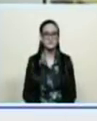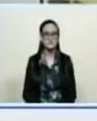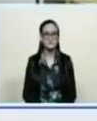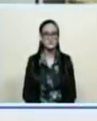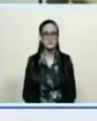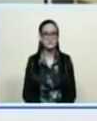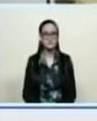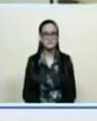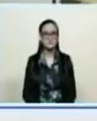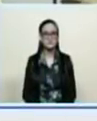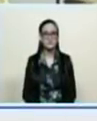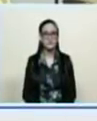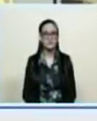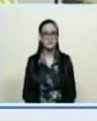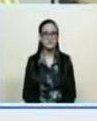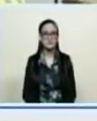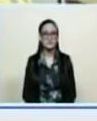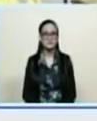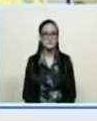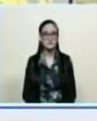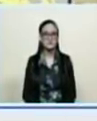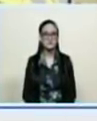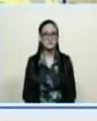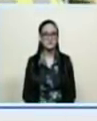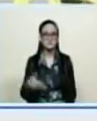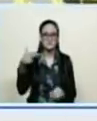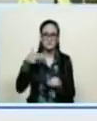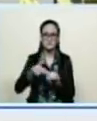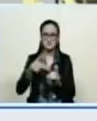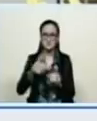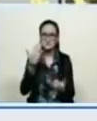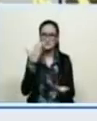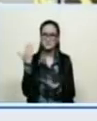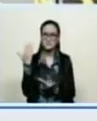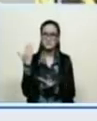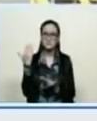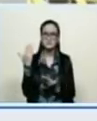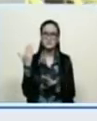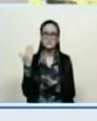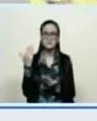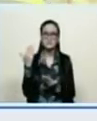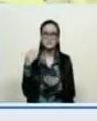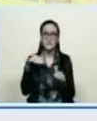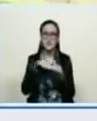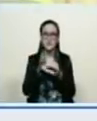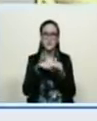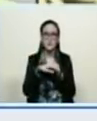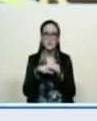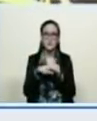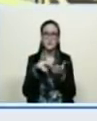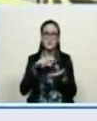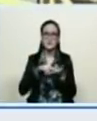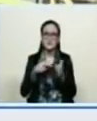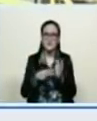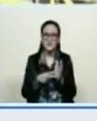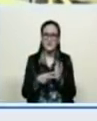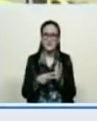Son estos equipos del Petro Container que ustedes ven ahí. Nos va a